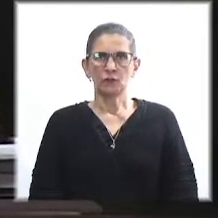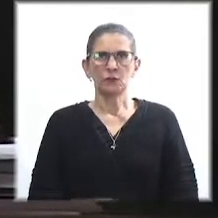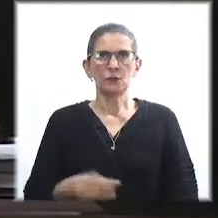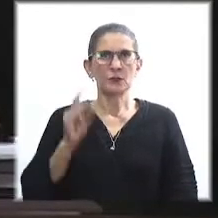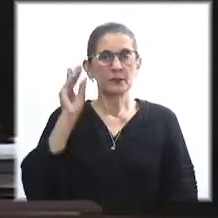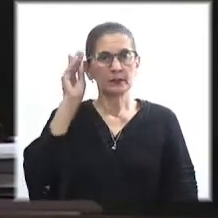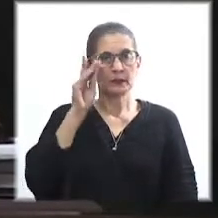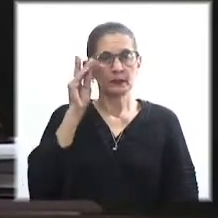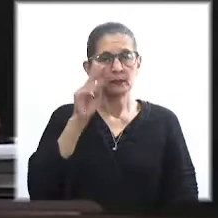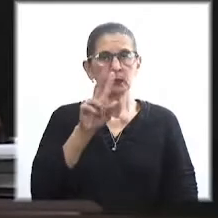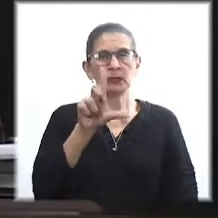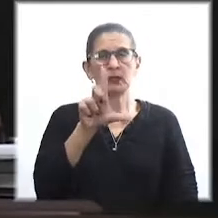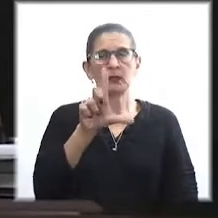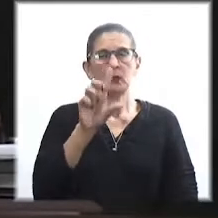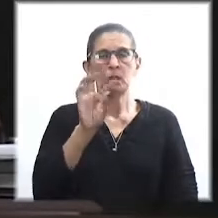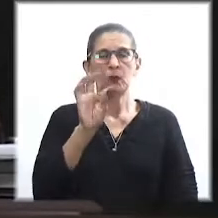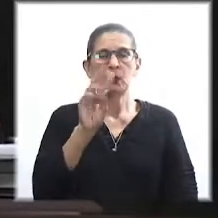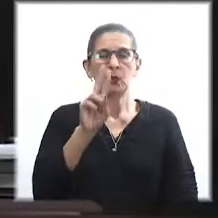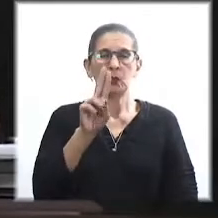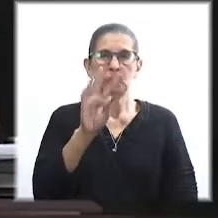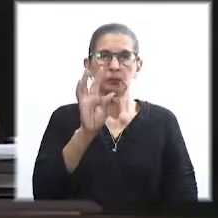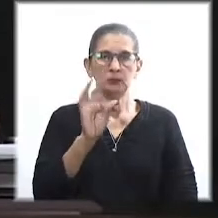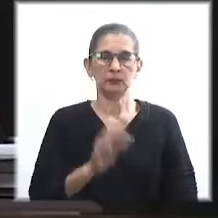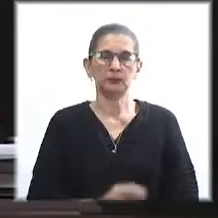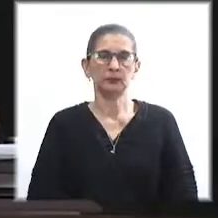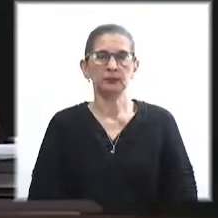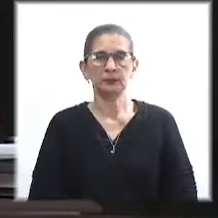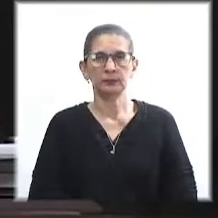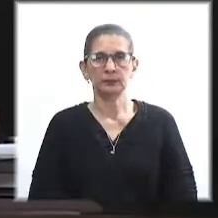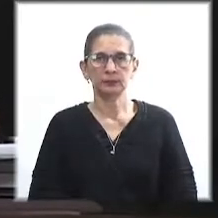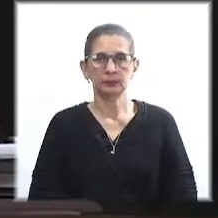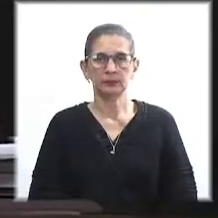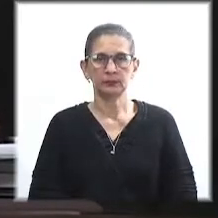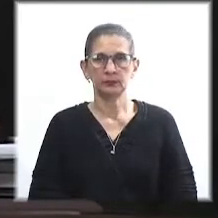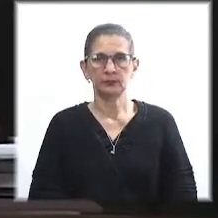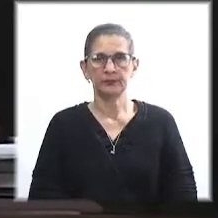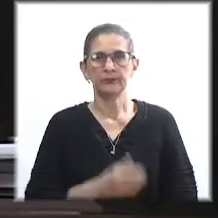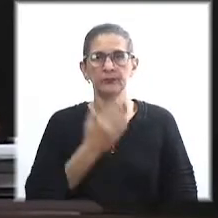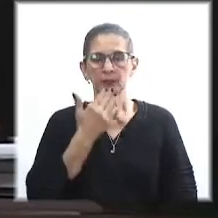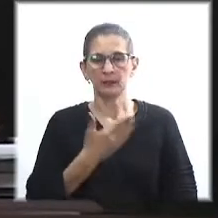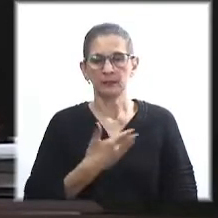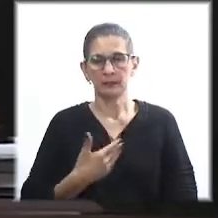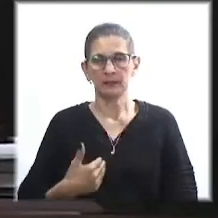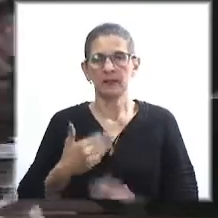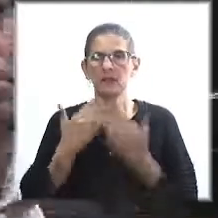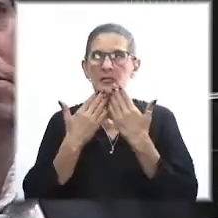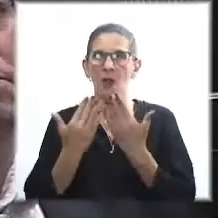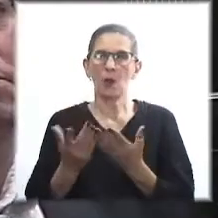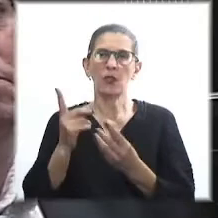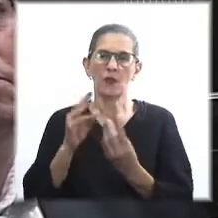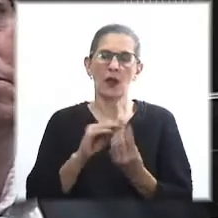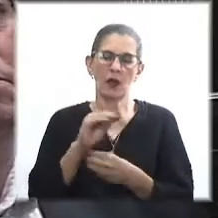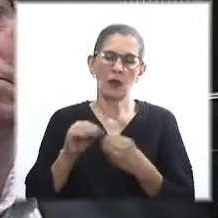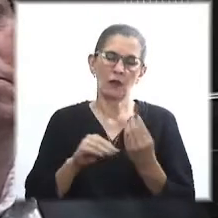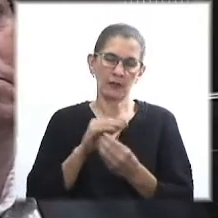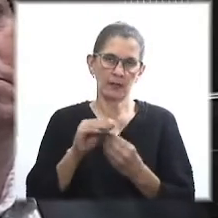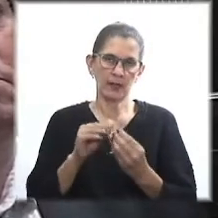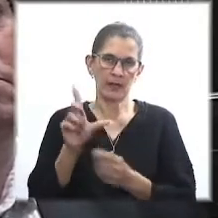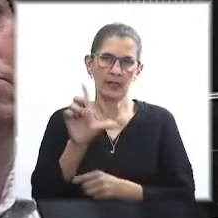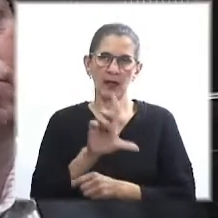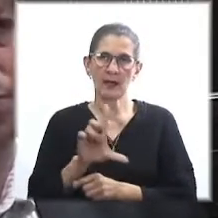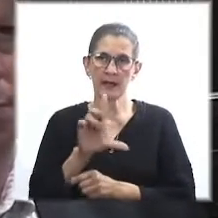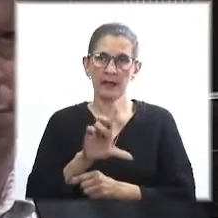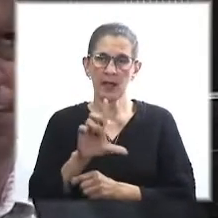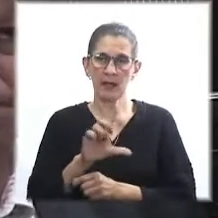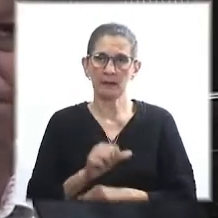Diputado Luz. Gracias, señora presidenta. Bueno, en primer lugar, saludo a los familiares del doctor Larrañaga,